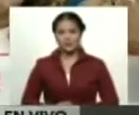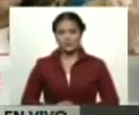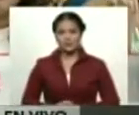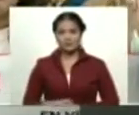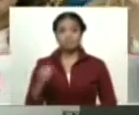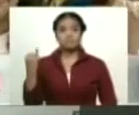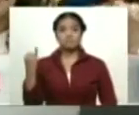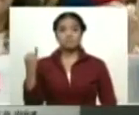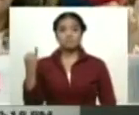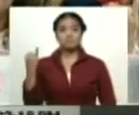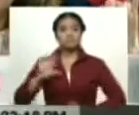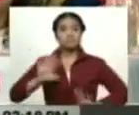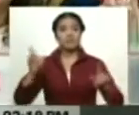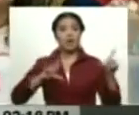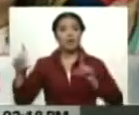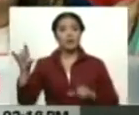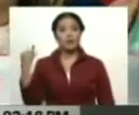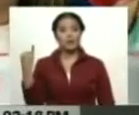se ha consumado.